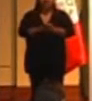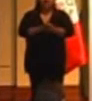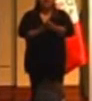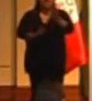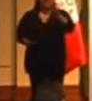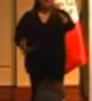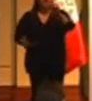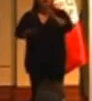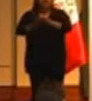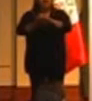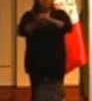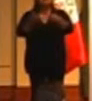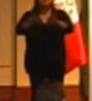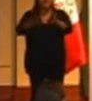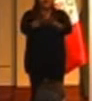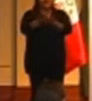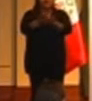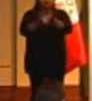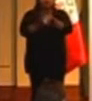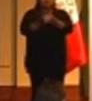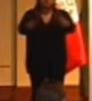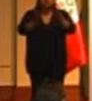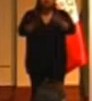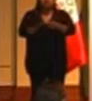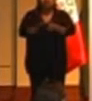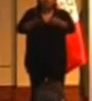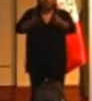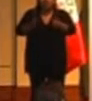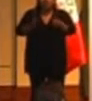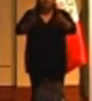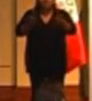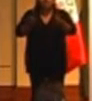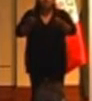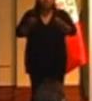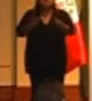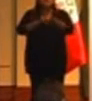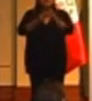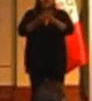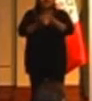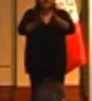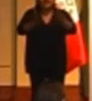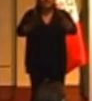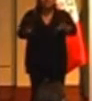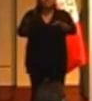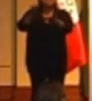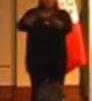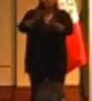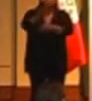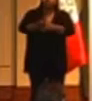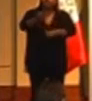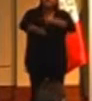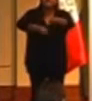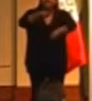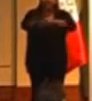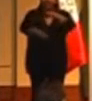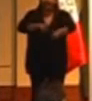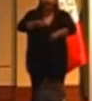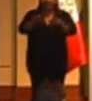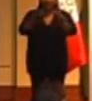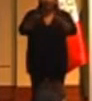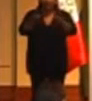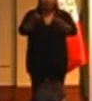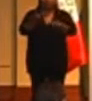Tres veces hemos ampliado el estacionamiento de bicicletas, porque cada vez crece más el uso de bicicletas como un